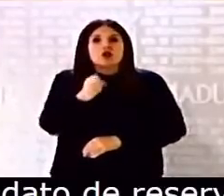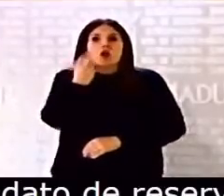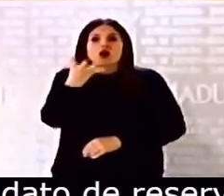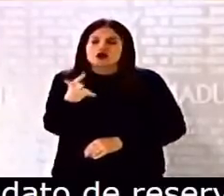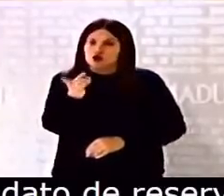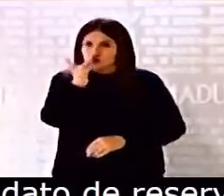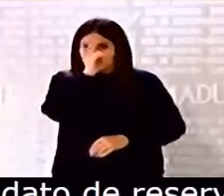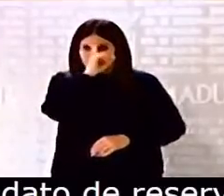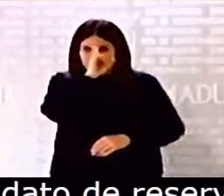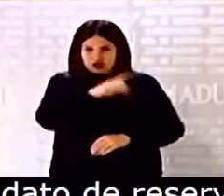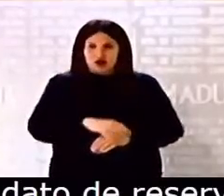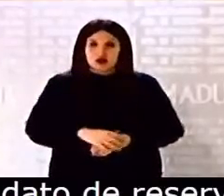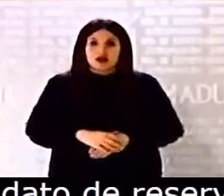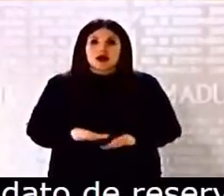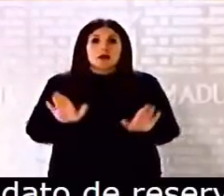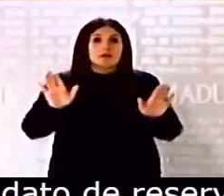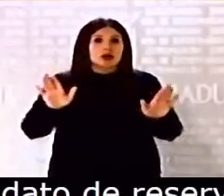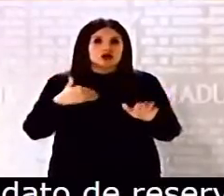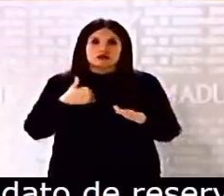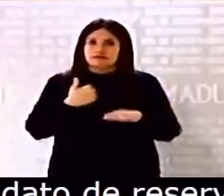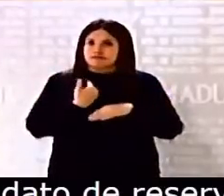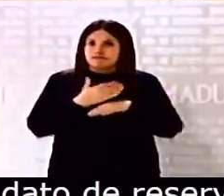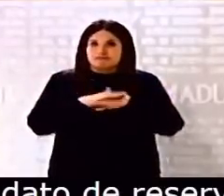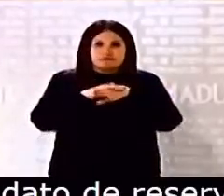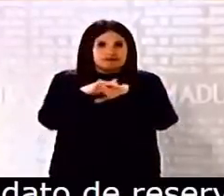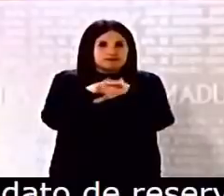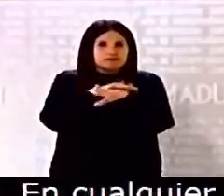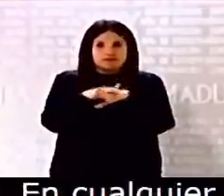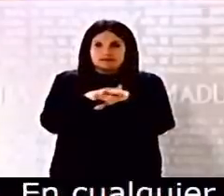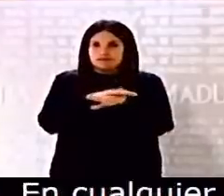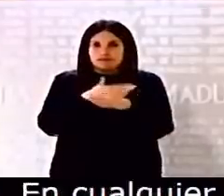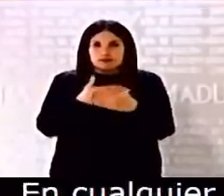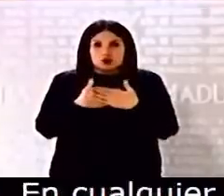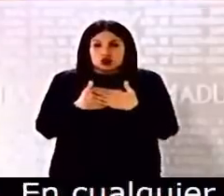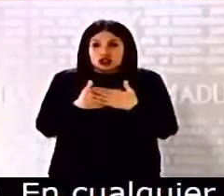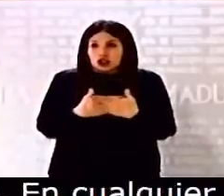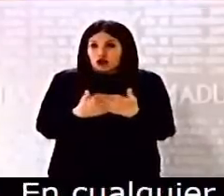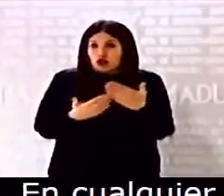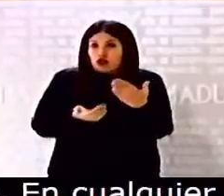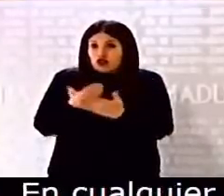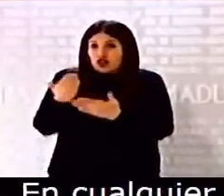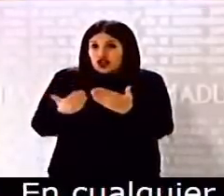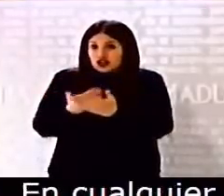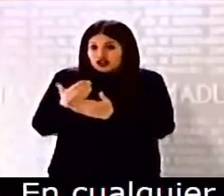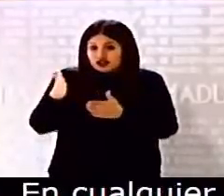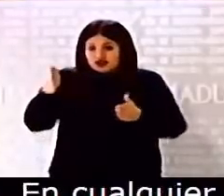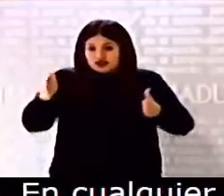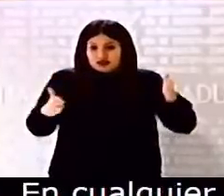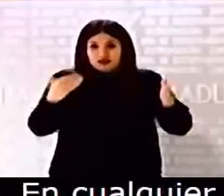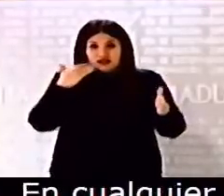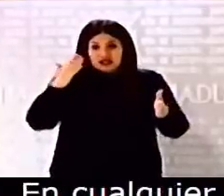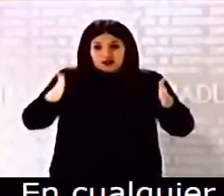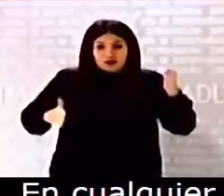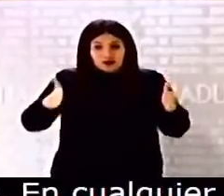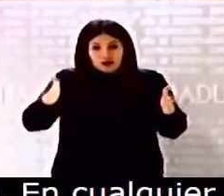caso, lamento comunicarle que entre los días que yo he hablado, al tener cierre perimetral, pues no se